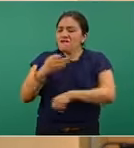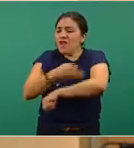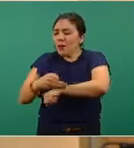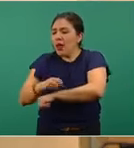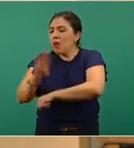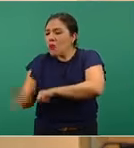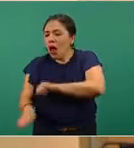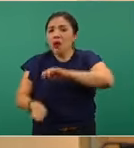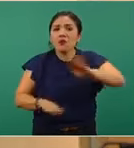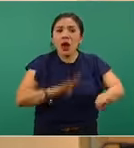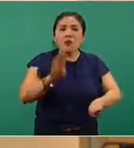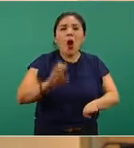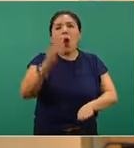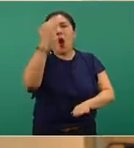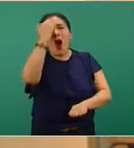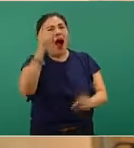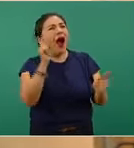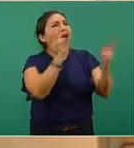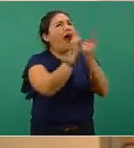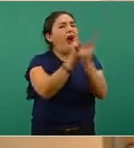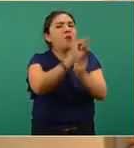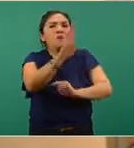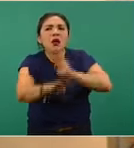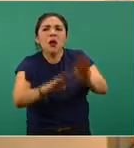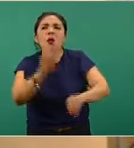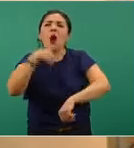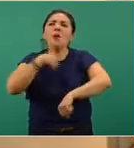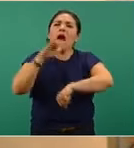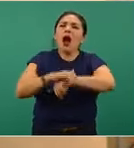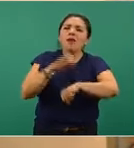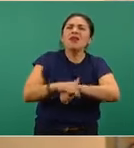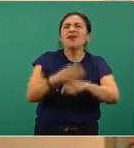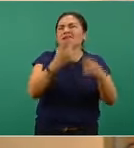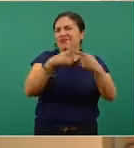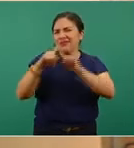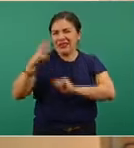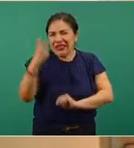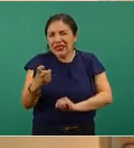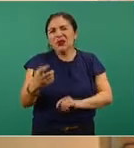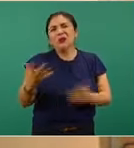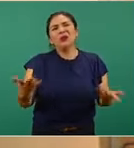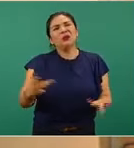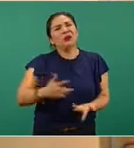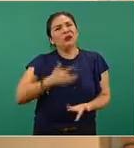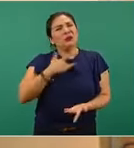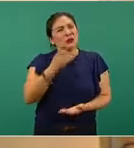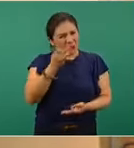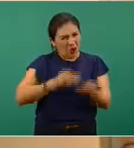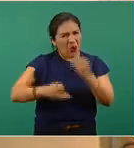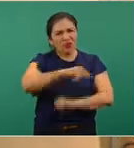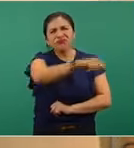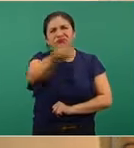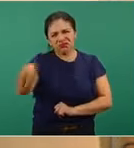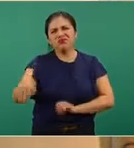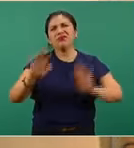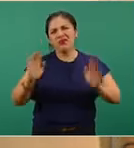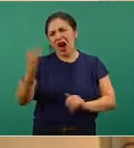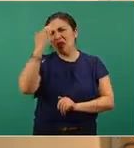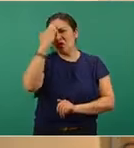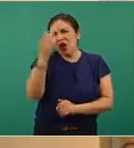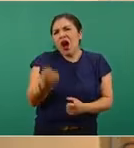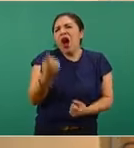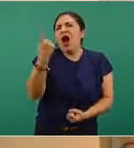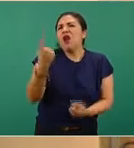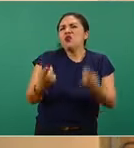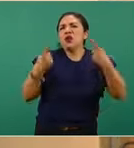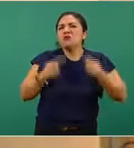querido, a quienes conocemos a esas familias, a nuestros amigos, etcétera. Y todos, estoy seguro, todos y todas, conocemos al menos